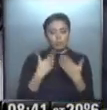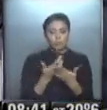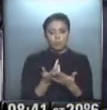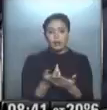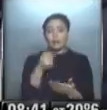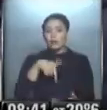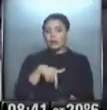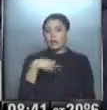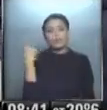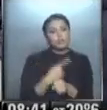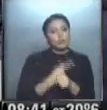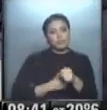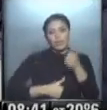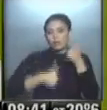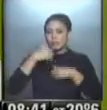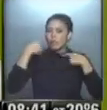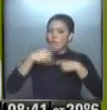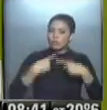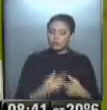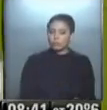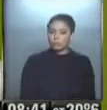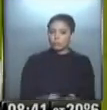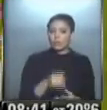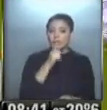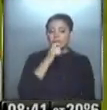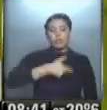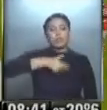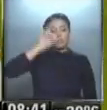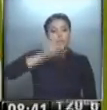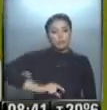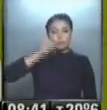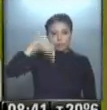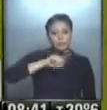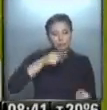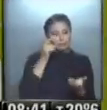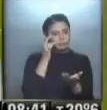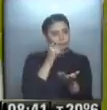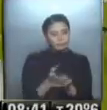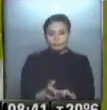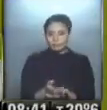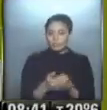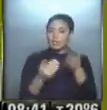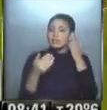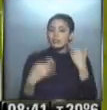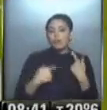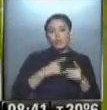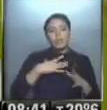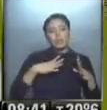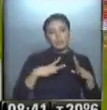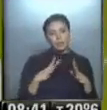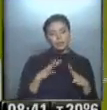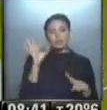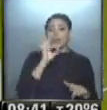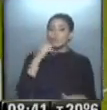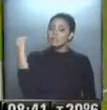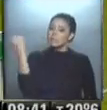prácticamente no tiene chances de pelear por el título y demás. Afuera de la Copa Sudamericana seguramente le dará algún descanso o tratará